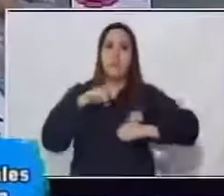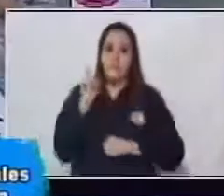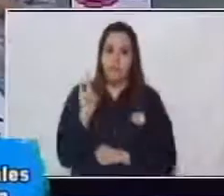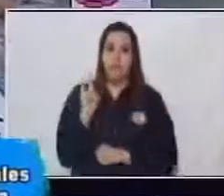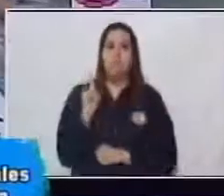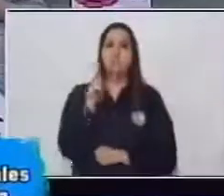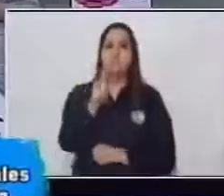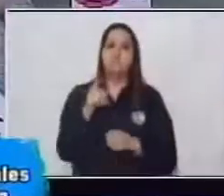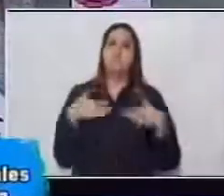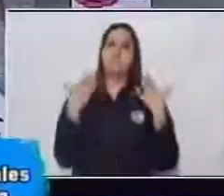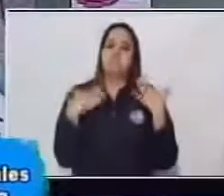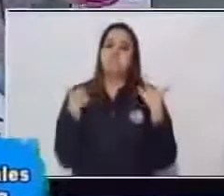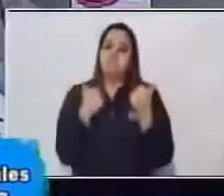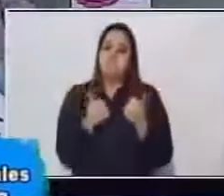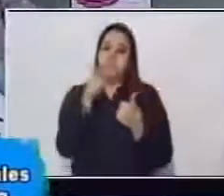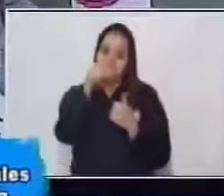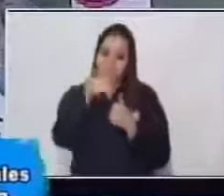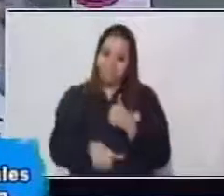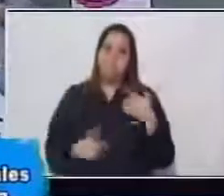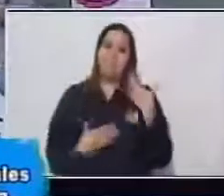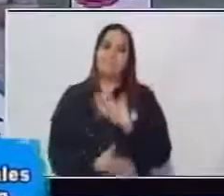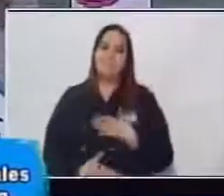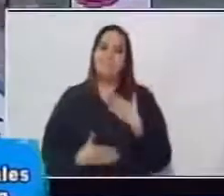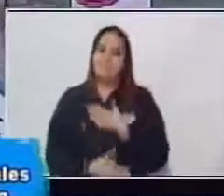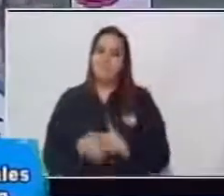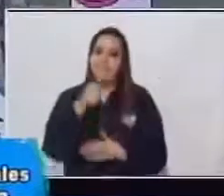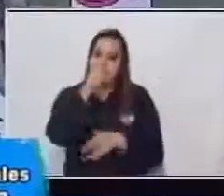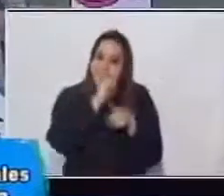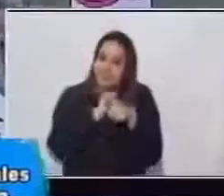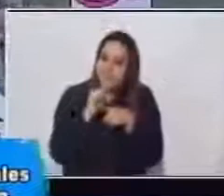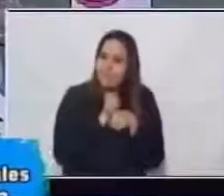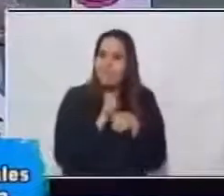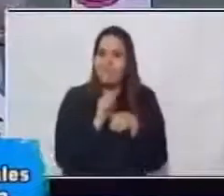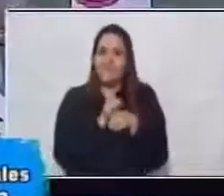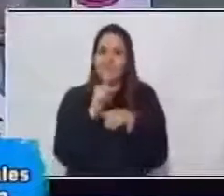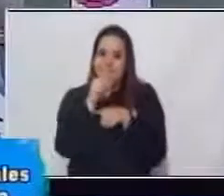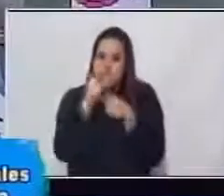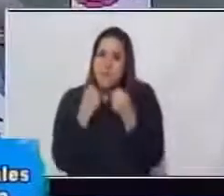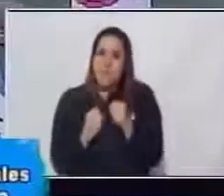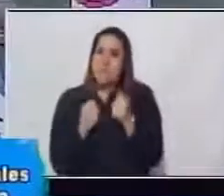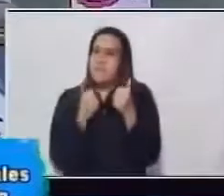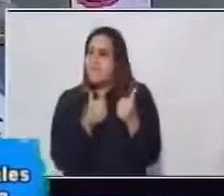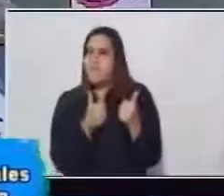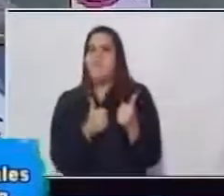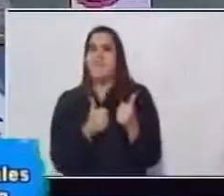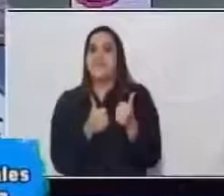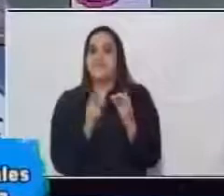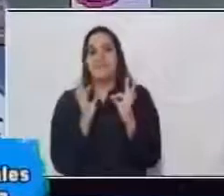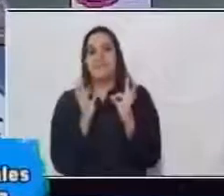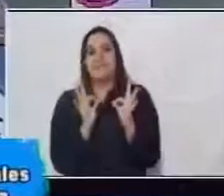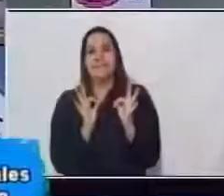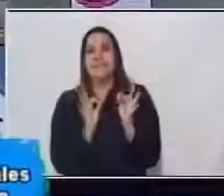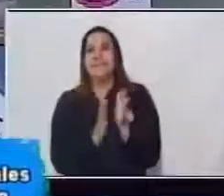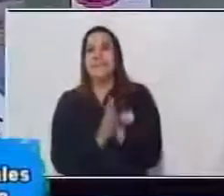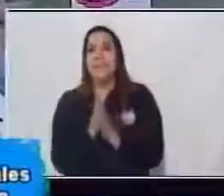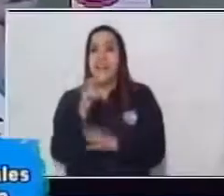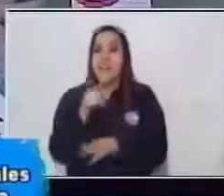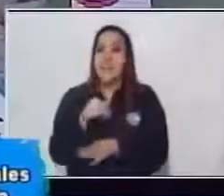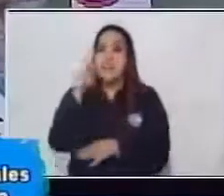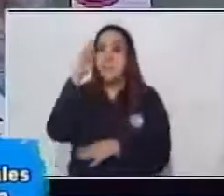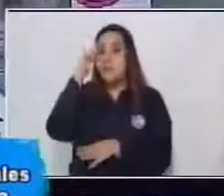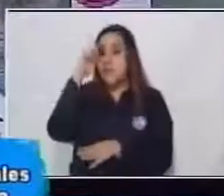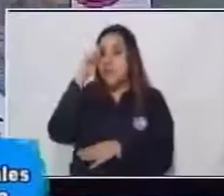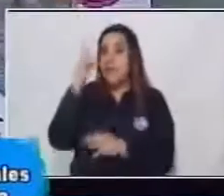los felicito. Yo sé que se divirtieron, que repasaron y que lo hicieron muy bien. Excelente. Siempre